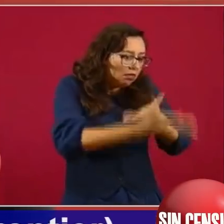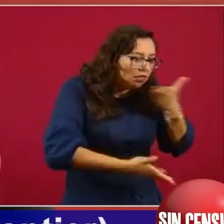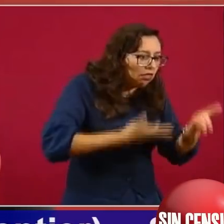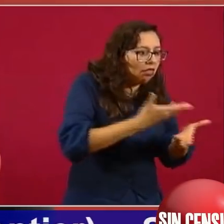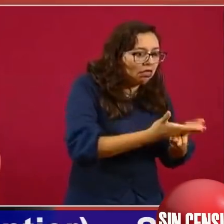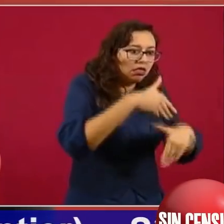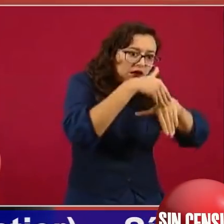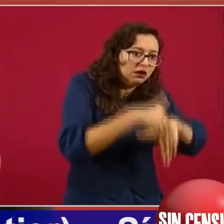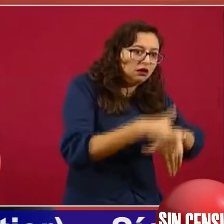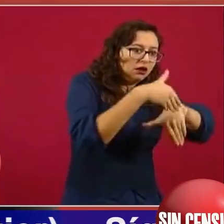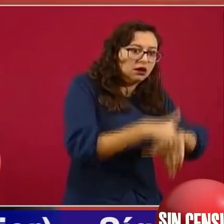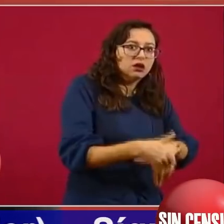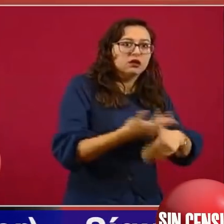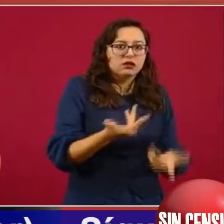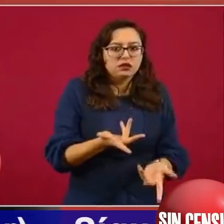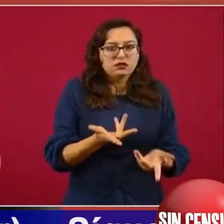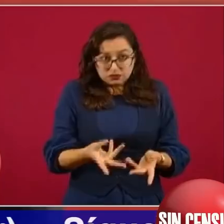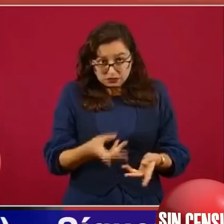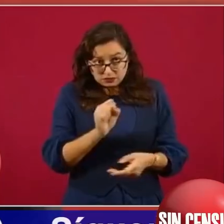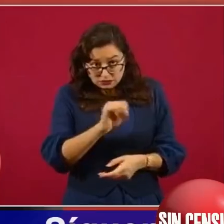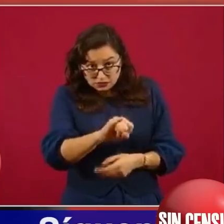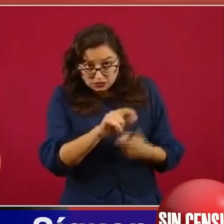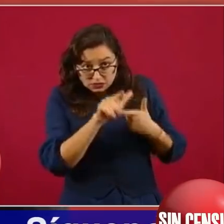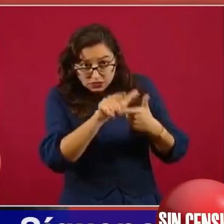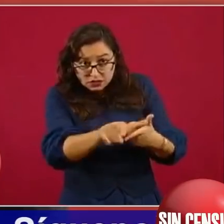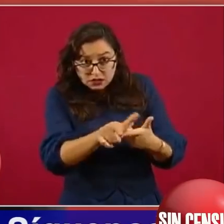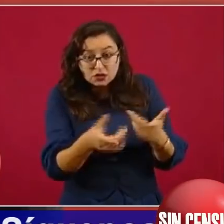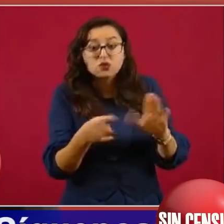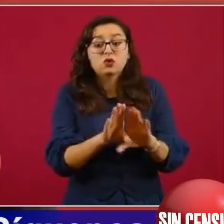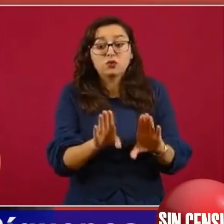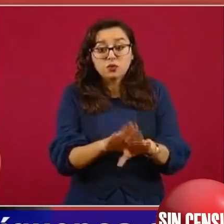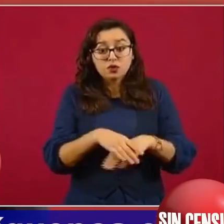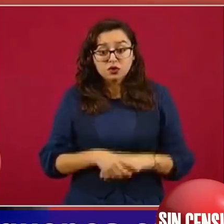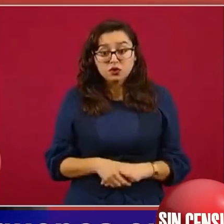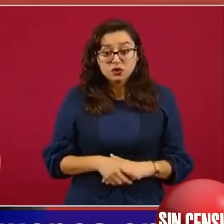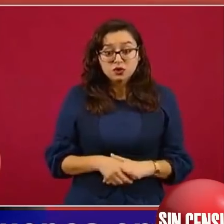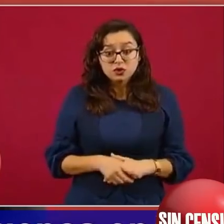Eso es un poco la explicación que puedo dar.